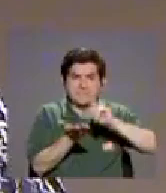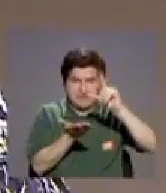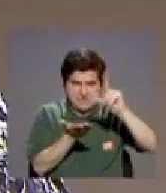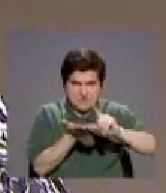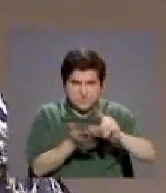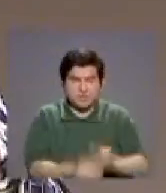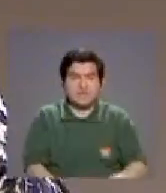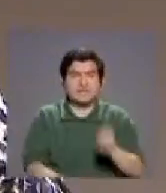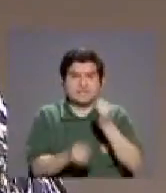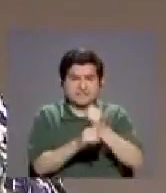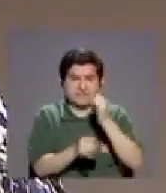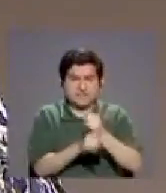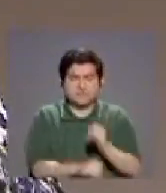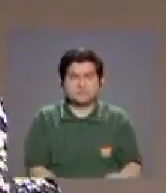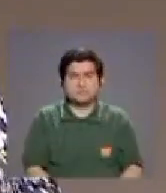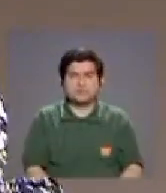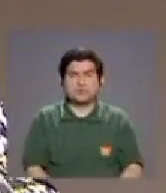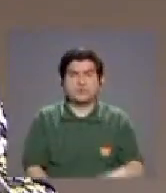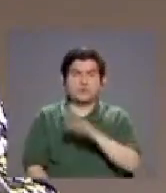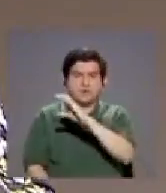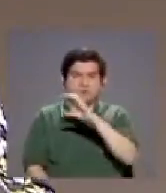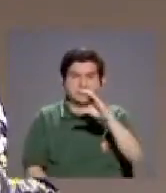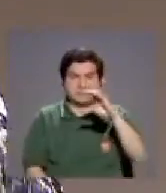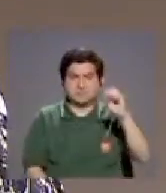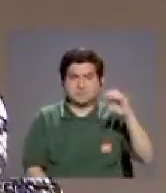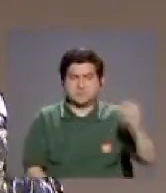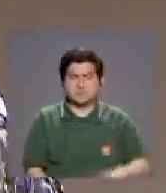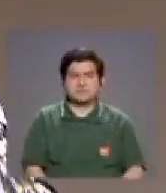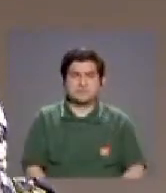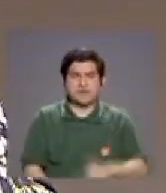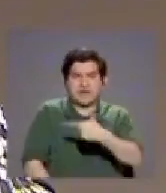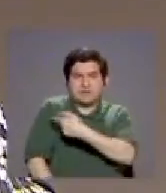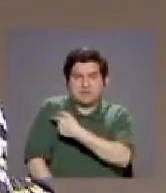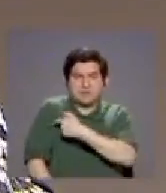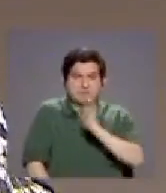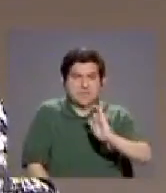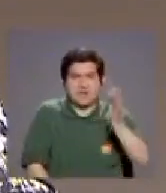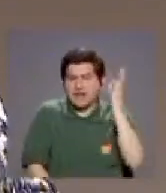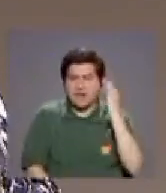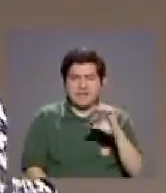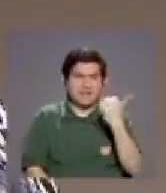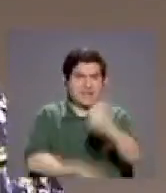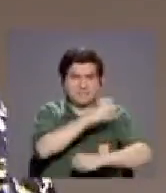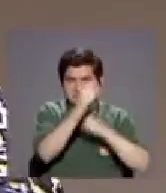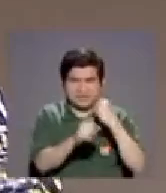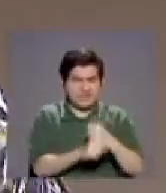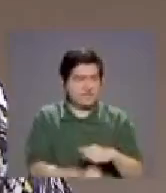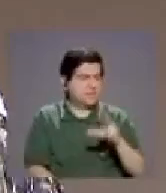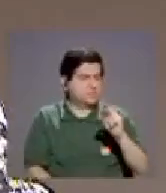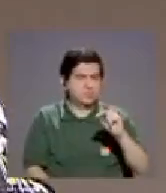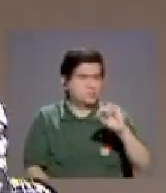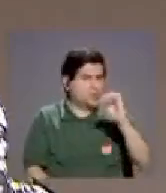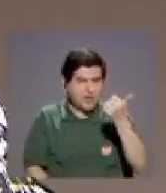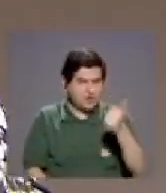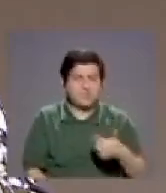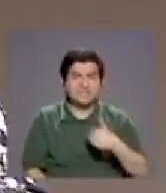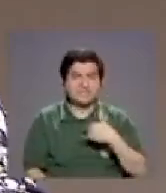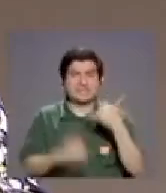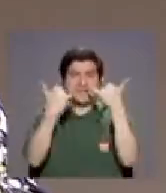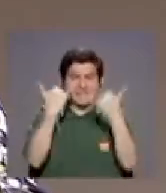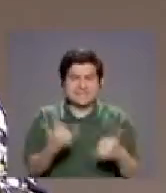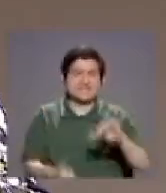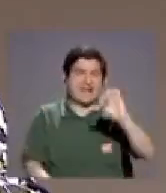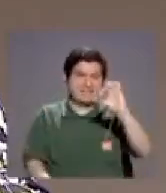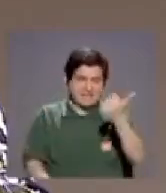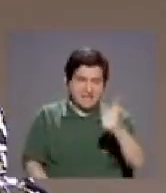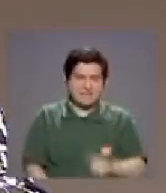la institución, la caja, va a empezar a vacunar a las niñas que tienen 10 años. No a partir de los 10, sino que tienen 10 años.